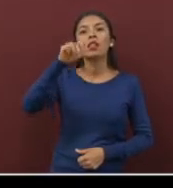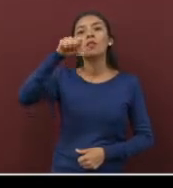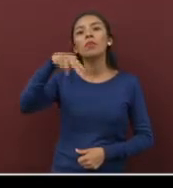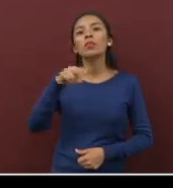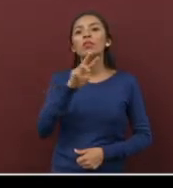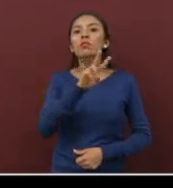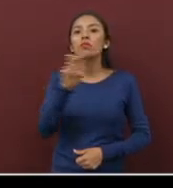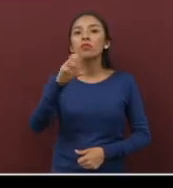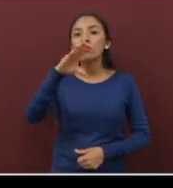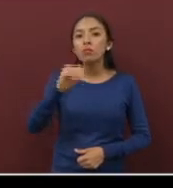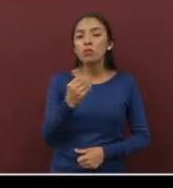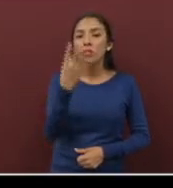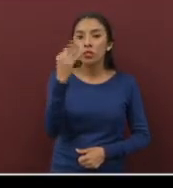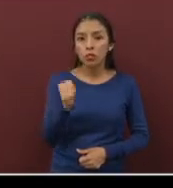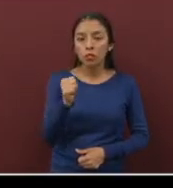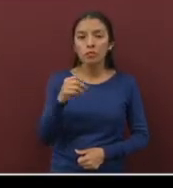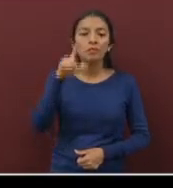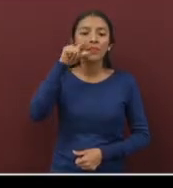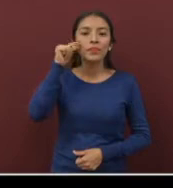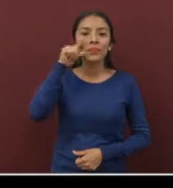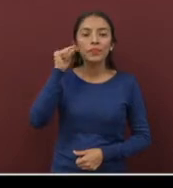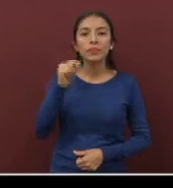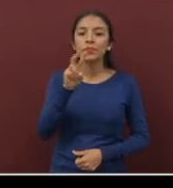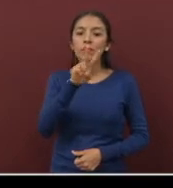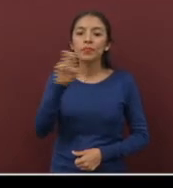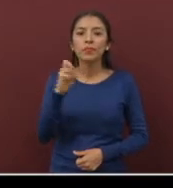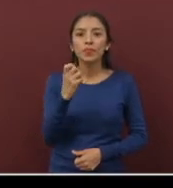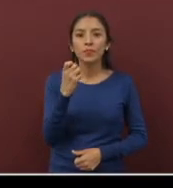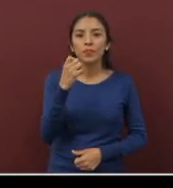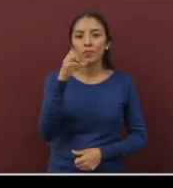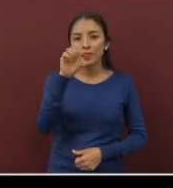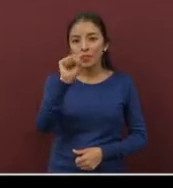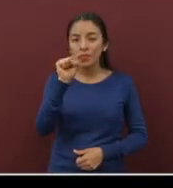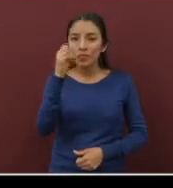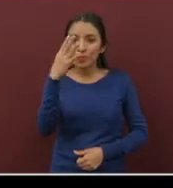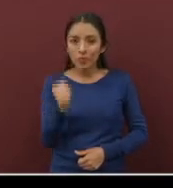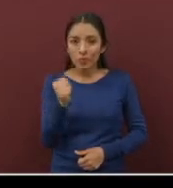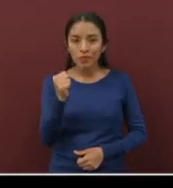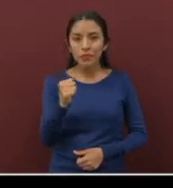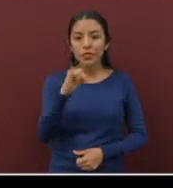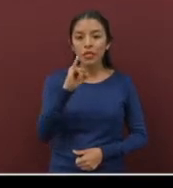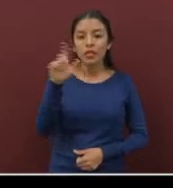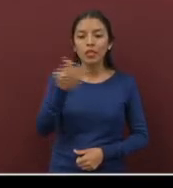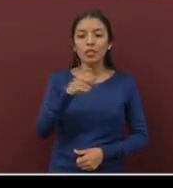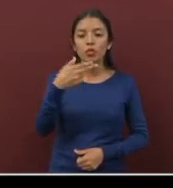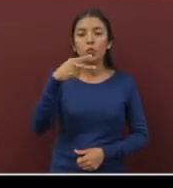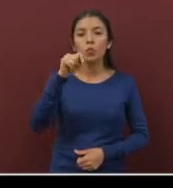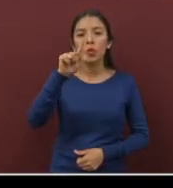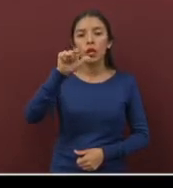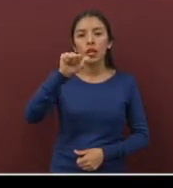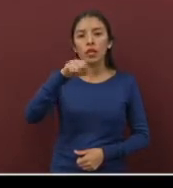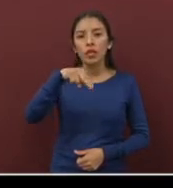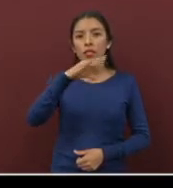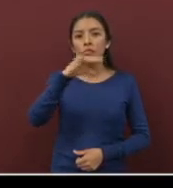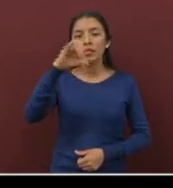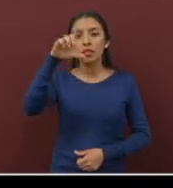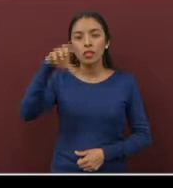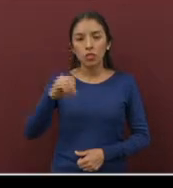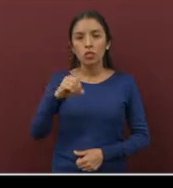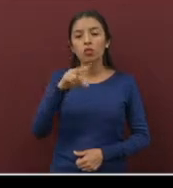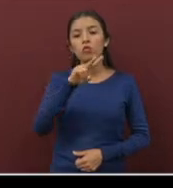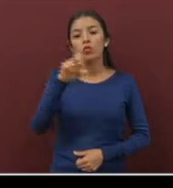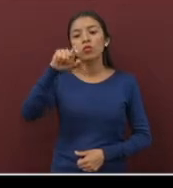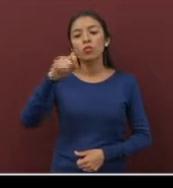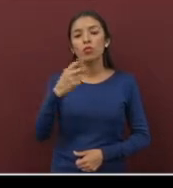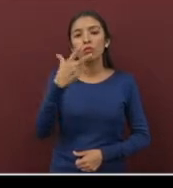299 emiliano zapata 269 lisboa tranquillo 228